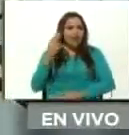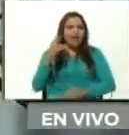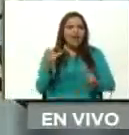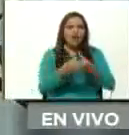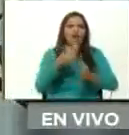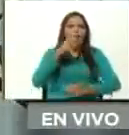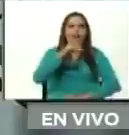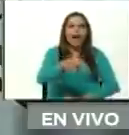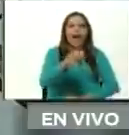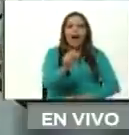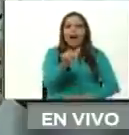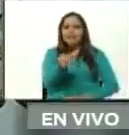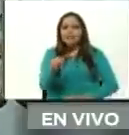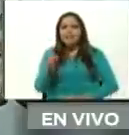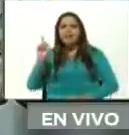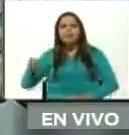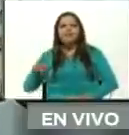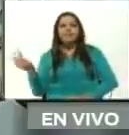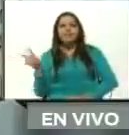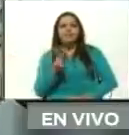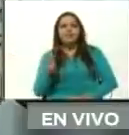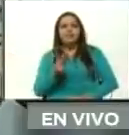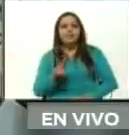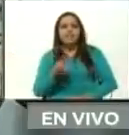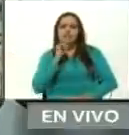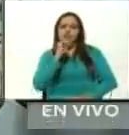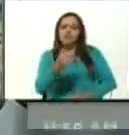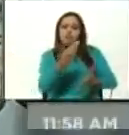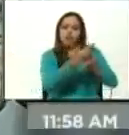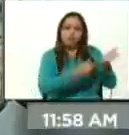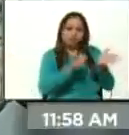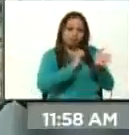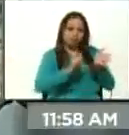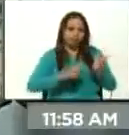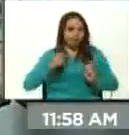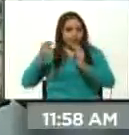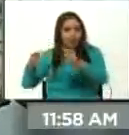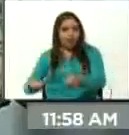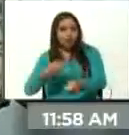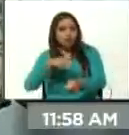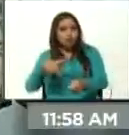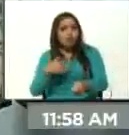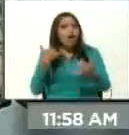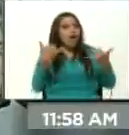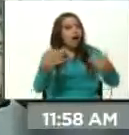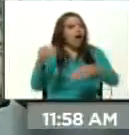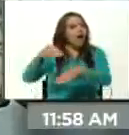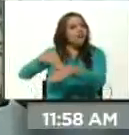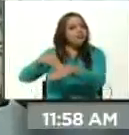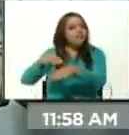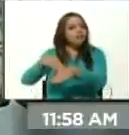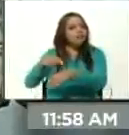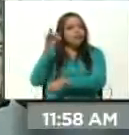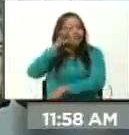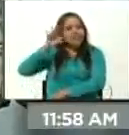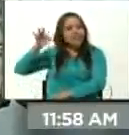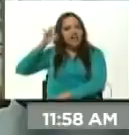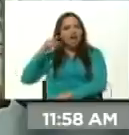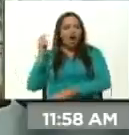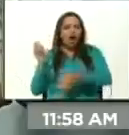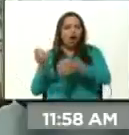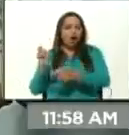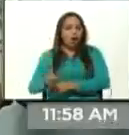en Venezuela y como los alcances de los informes entregados, hemos informado a la Fiscalía de la Corte